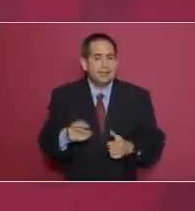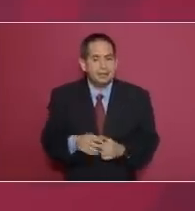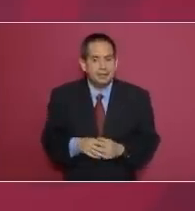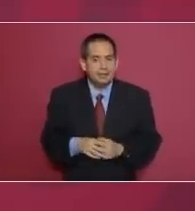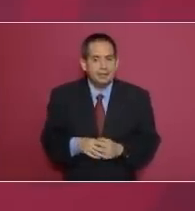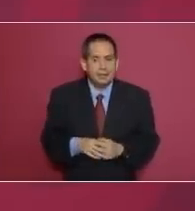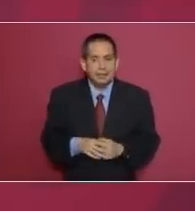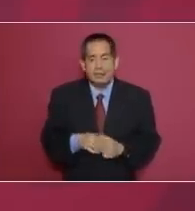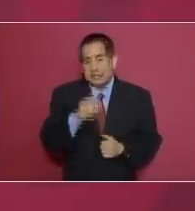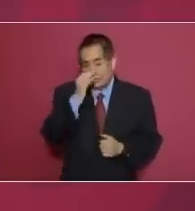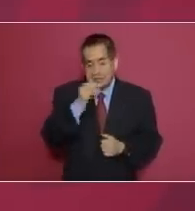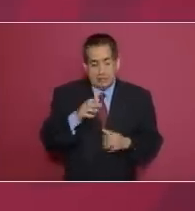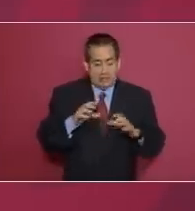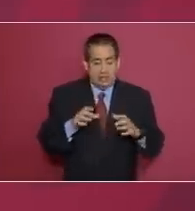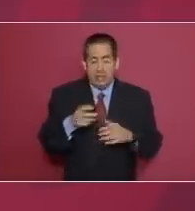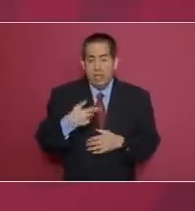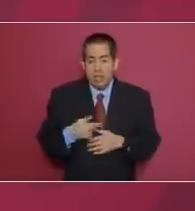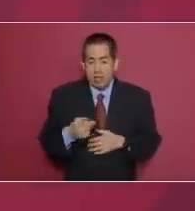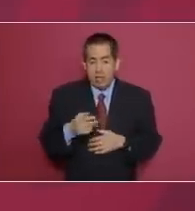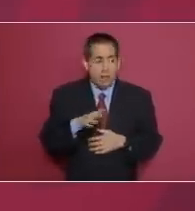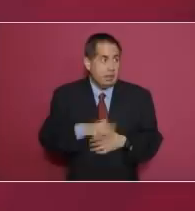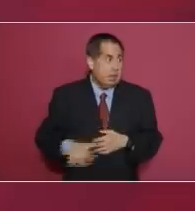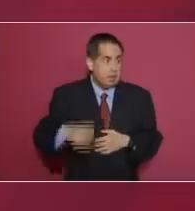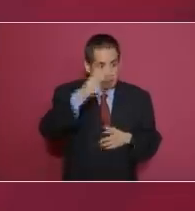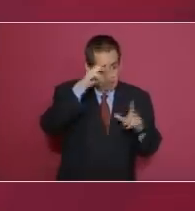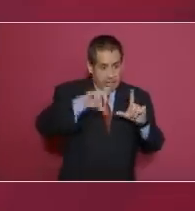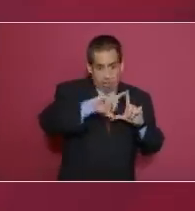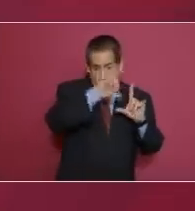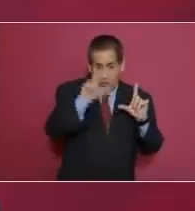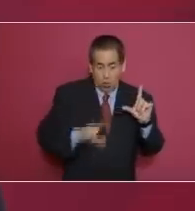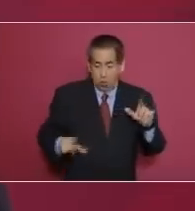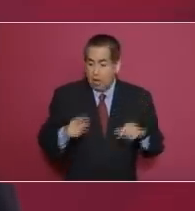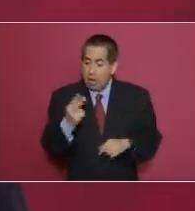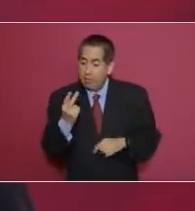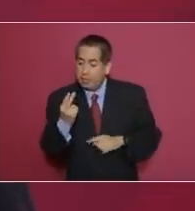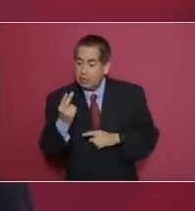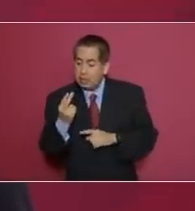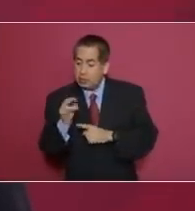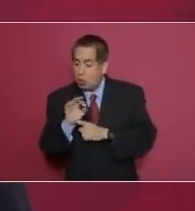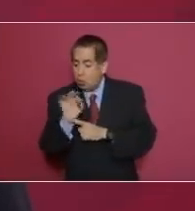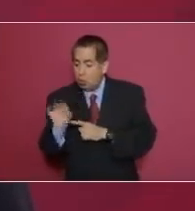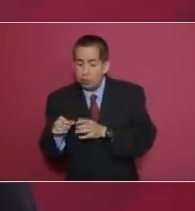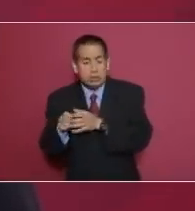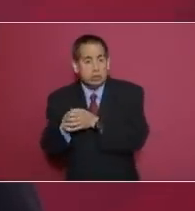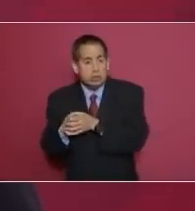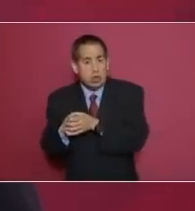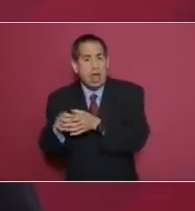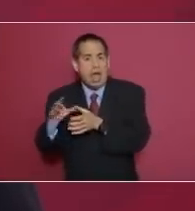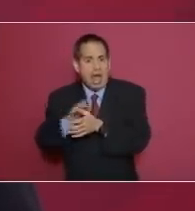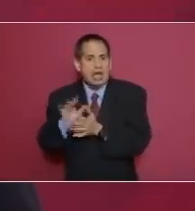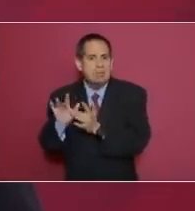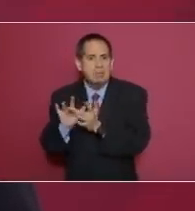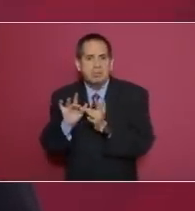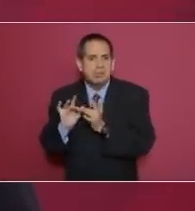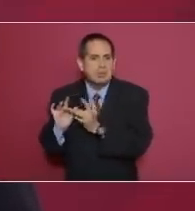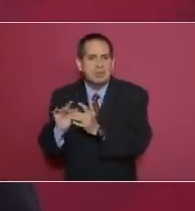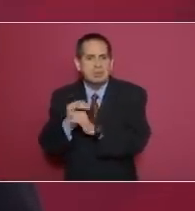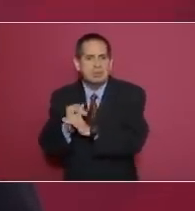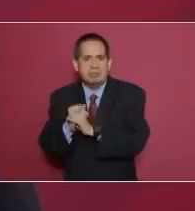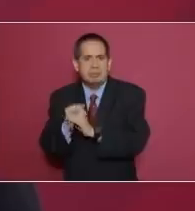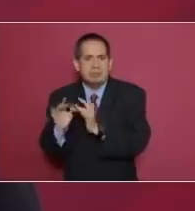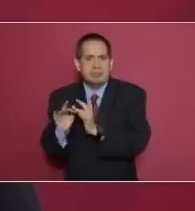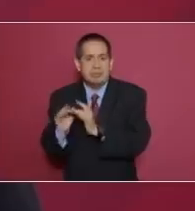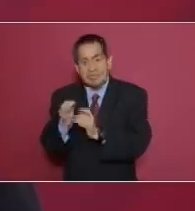Solo el 25% del territorio nacional tiene conectividad